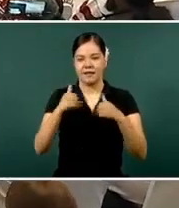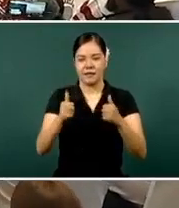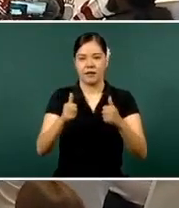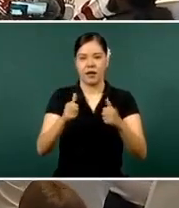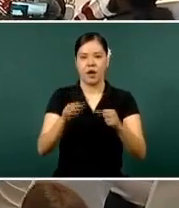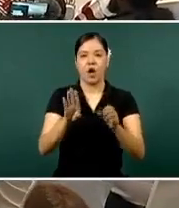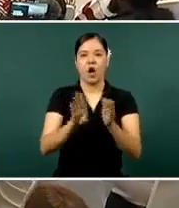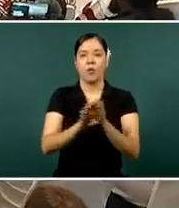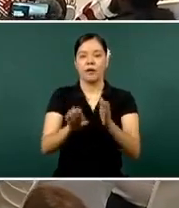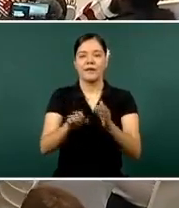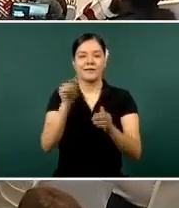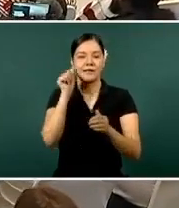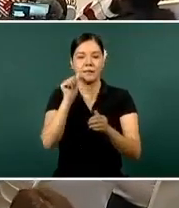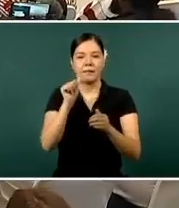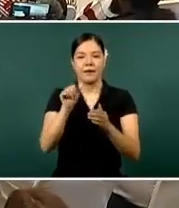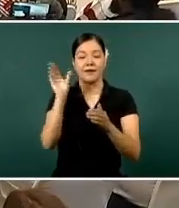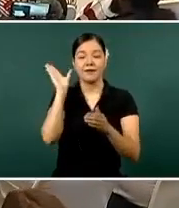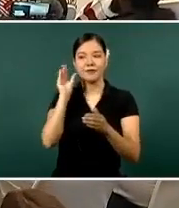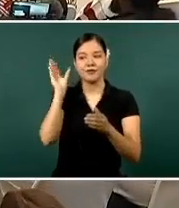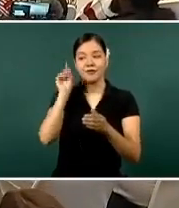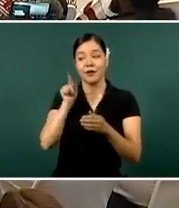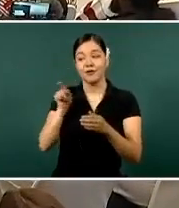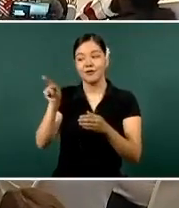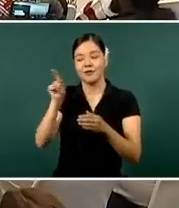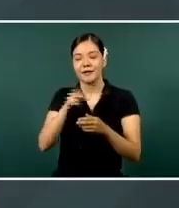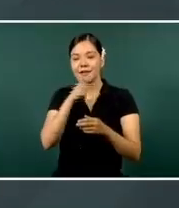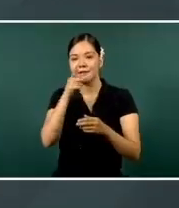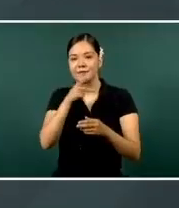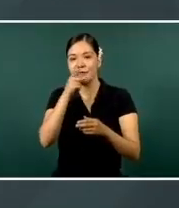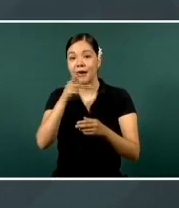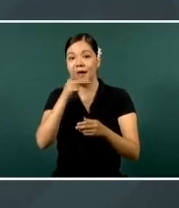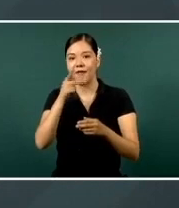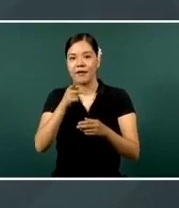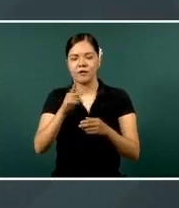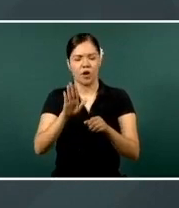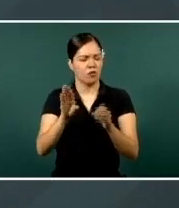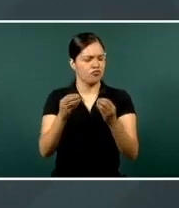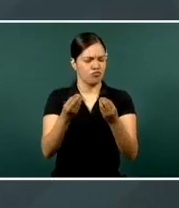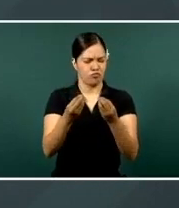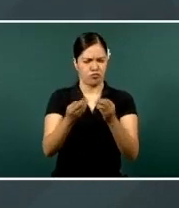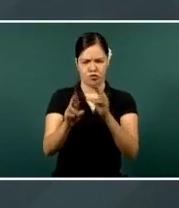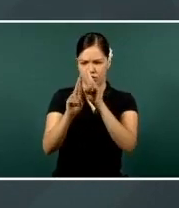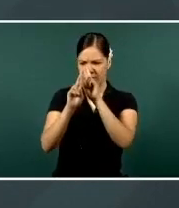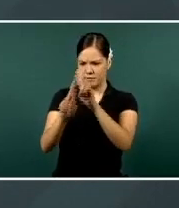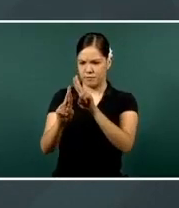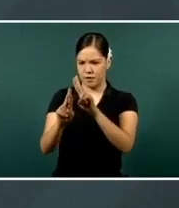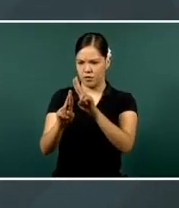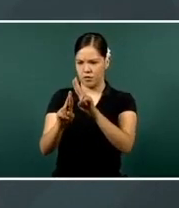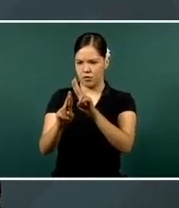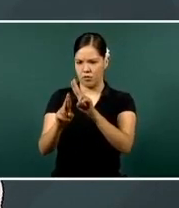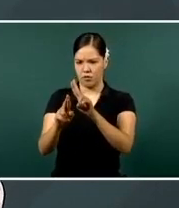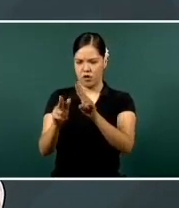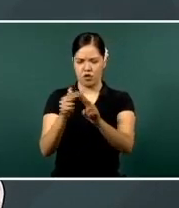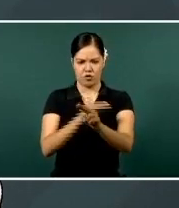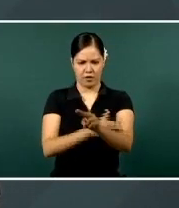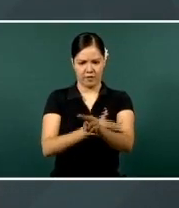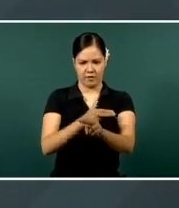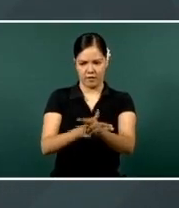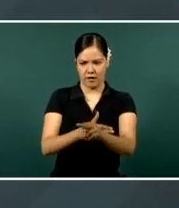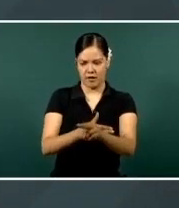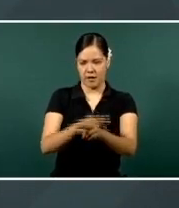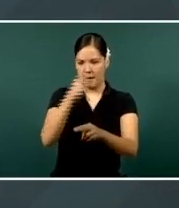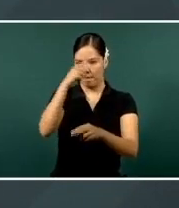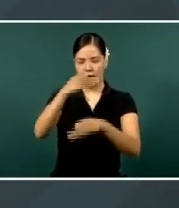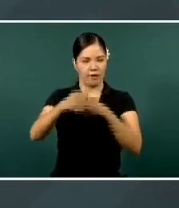de siempre escuchar con mucha devoción, con mucho respeto y con mucha humildad a nuestros pueblos y a